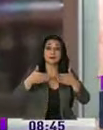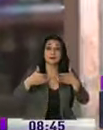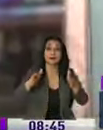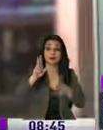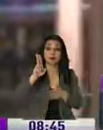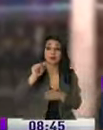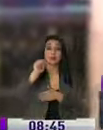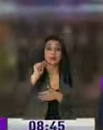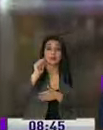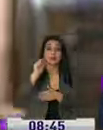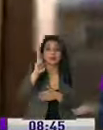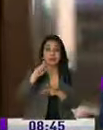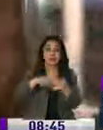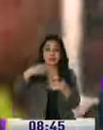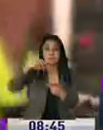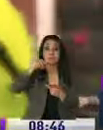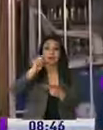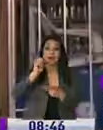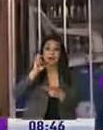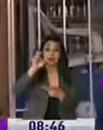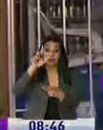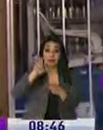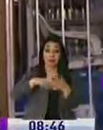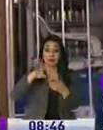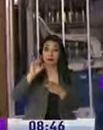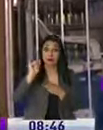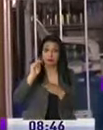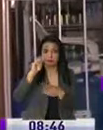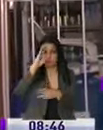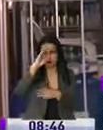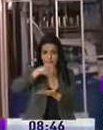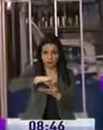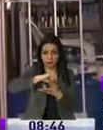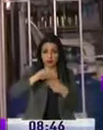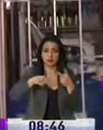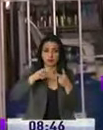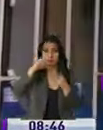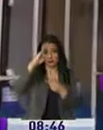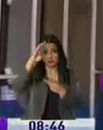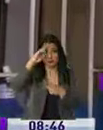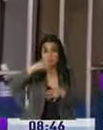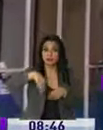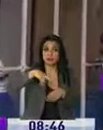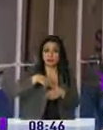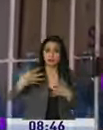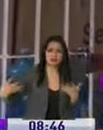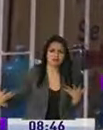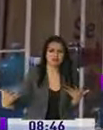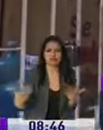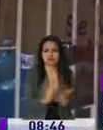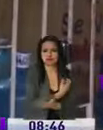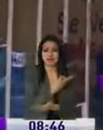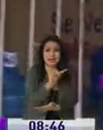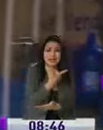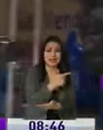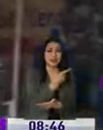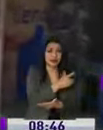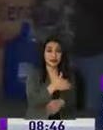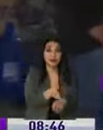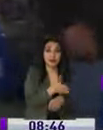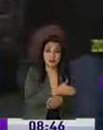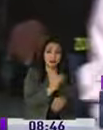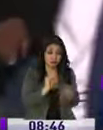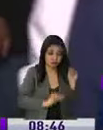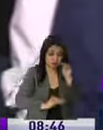Urdaneta, Palenque y Baba, el intendente y comisarios, junto a la Policía Nacional, retiraron todo el licor que hubiera sido